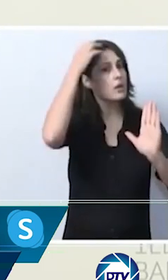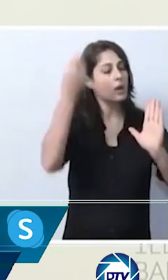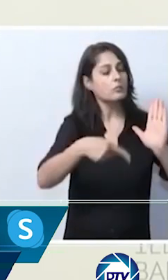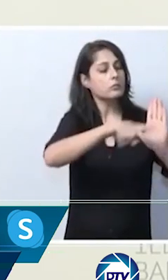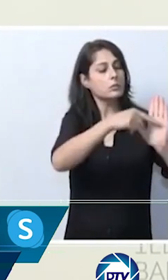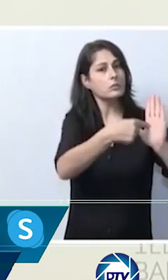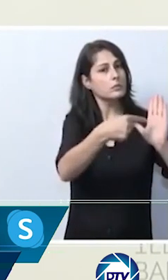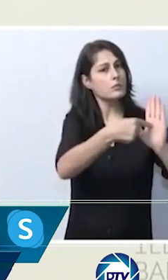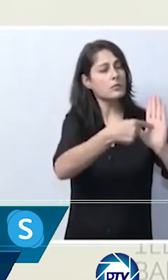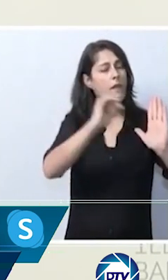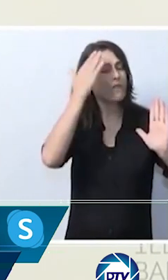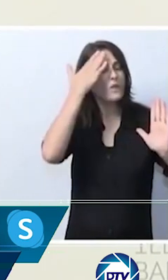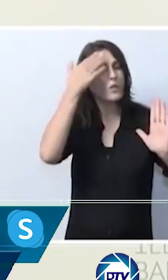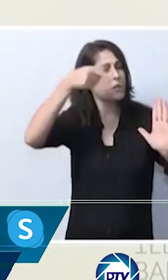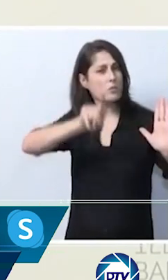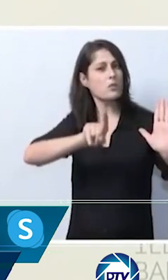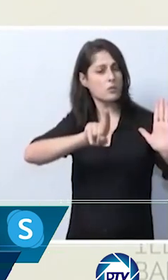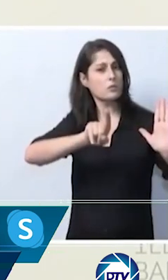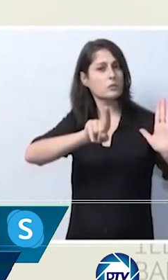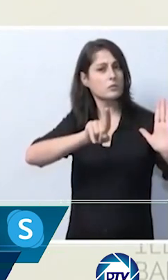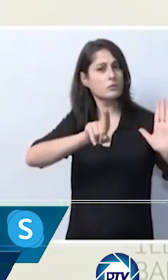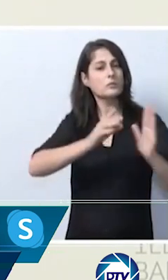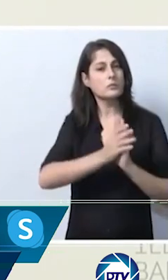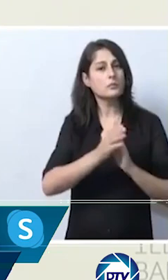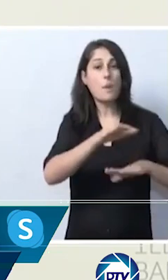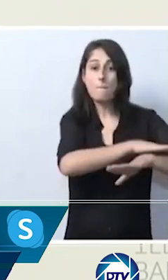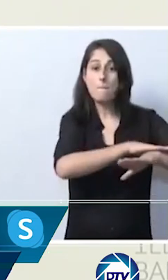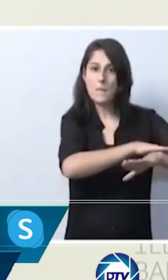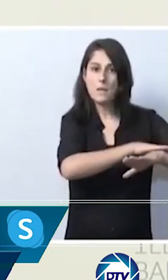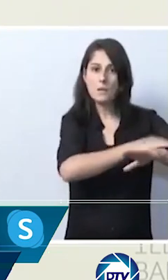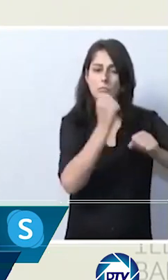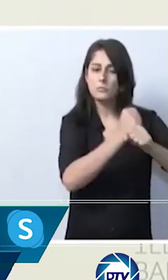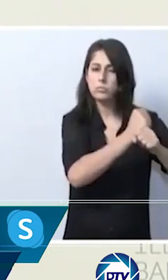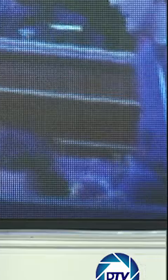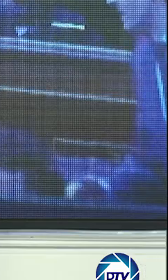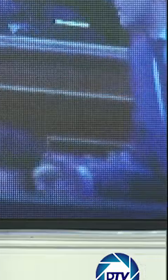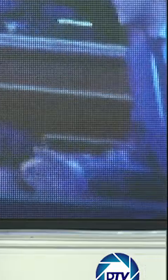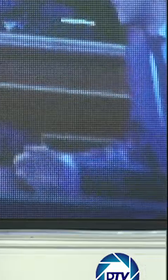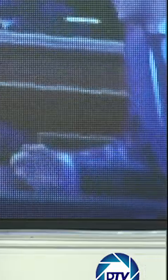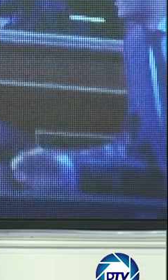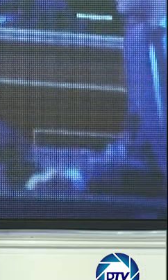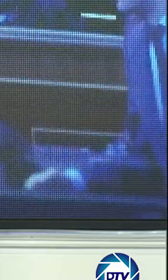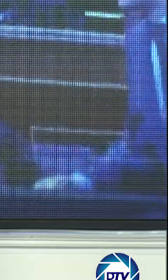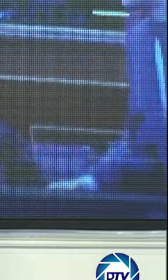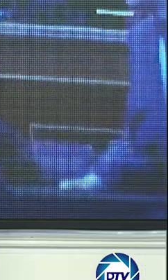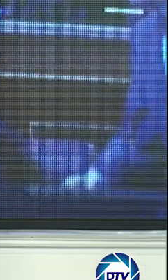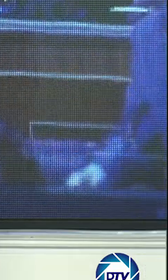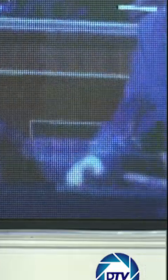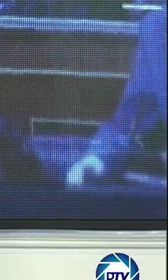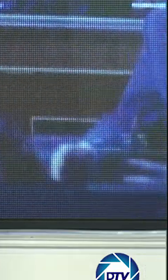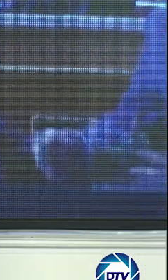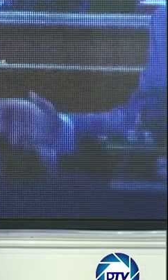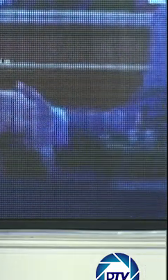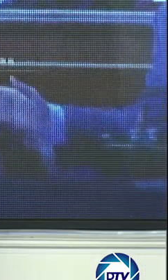contencioso administrativo, que es lo que al final tendremos en los juzgados. Tomeu Berga, presidente de Sociedad